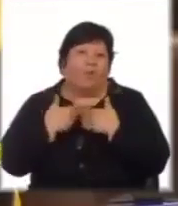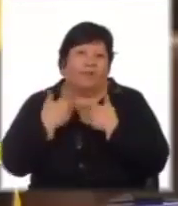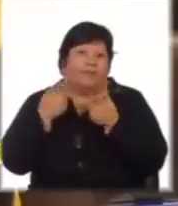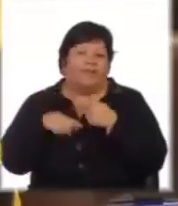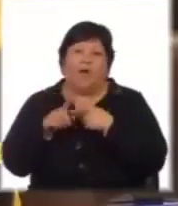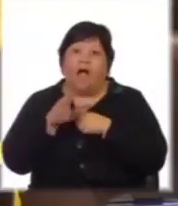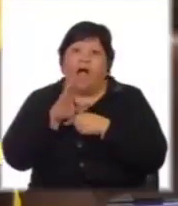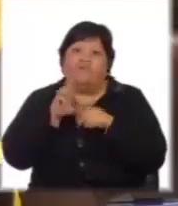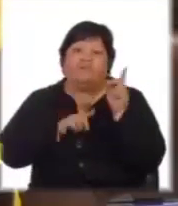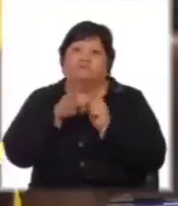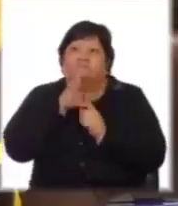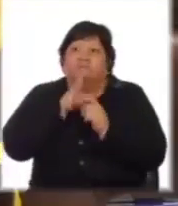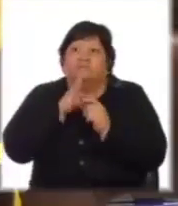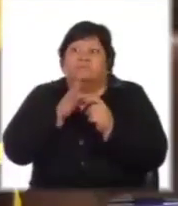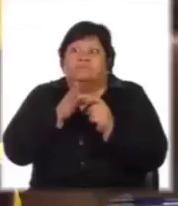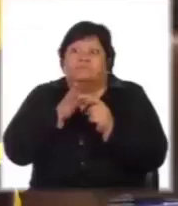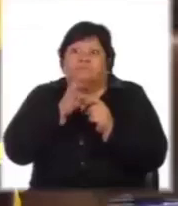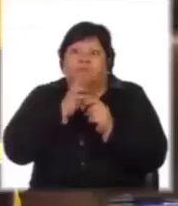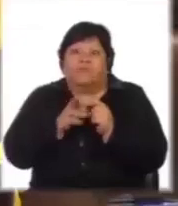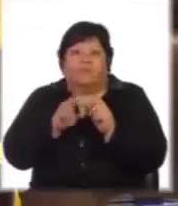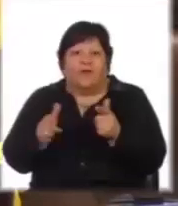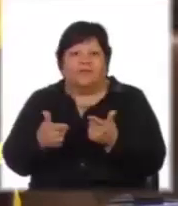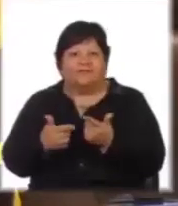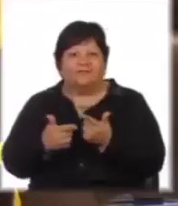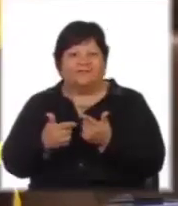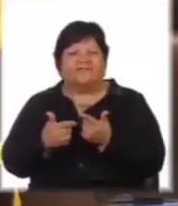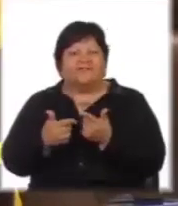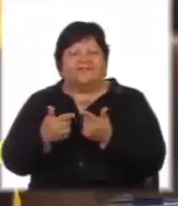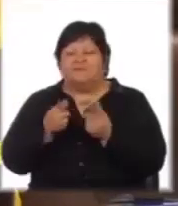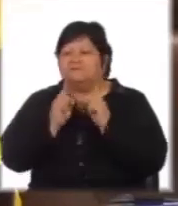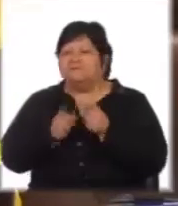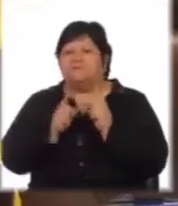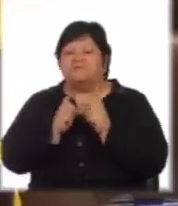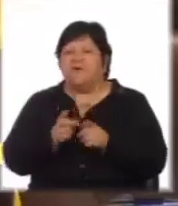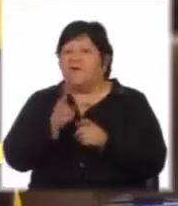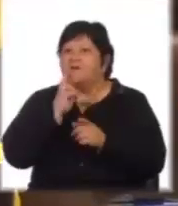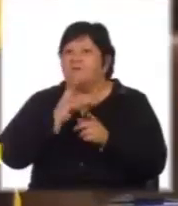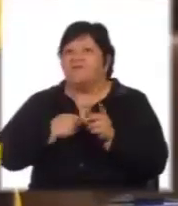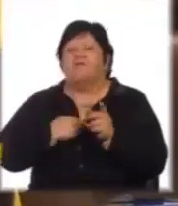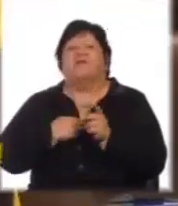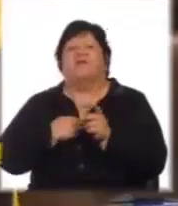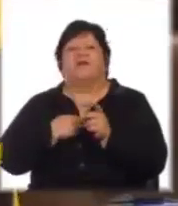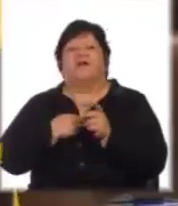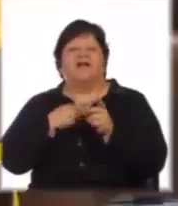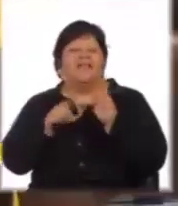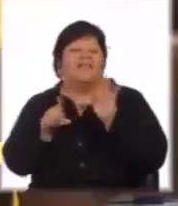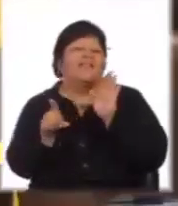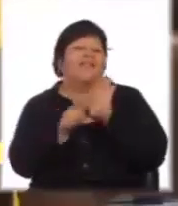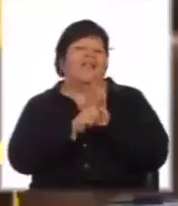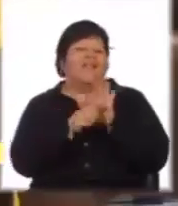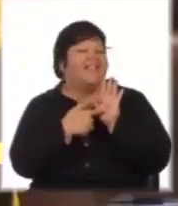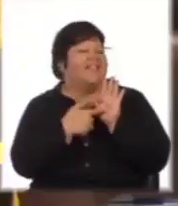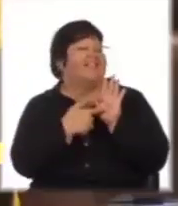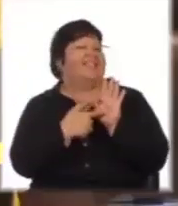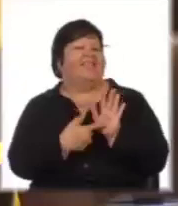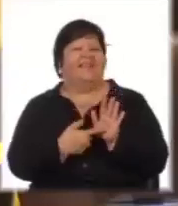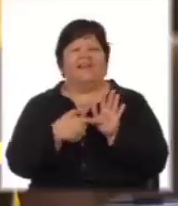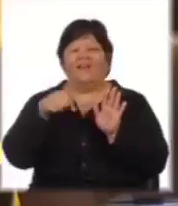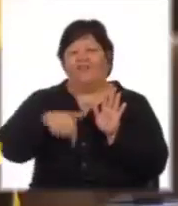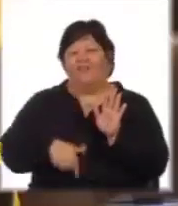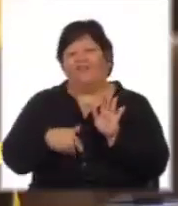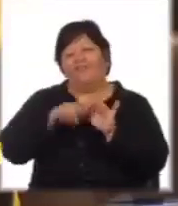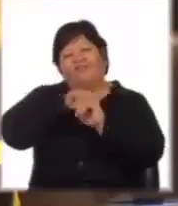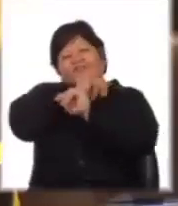dejan sin respuesta. Y él mismo se respondió de que para él había que poner una ley que dijera a partir de hoy somos